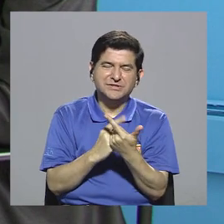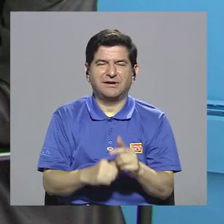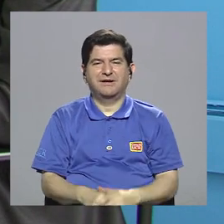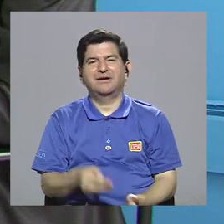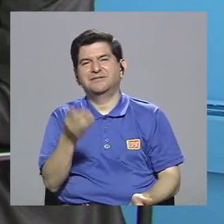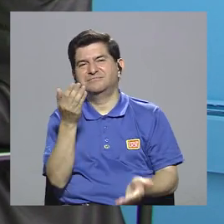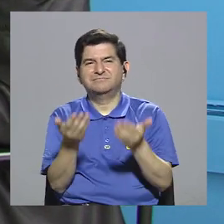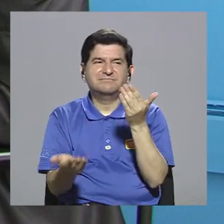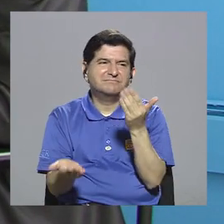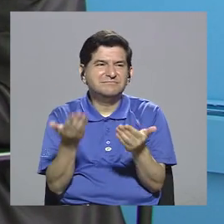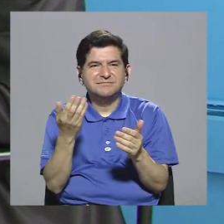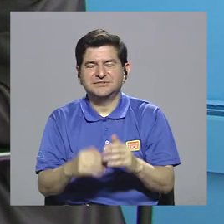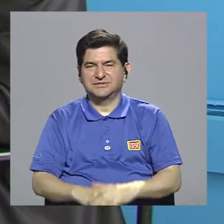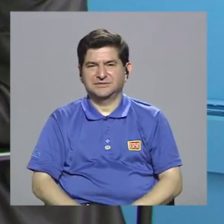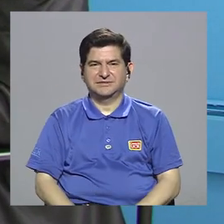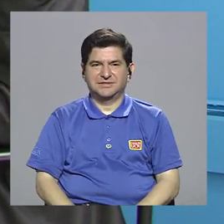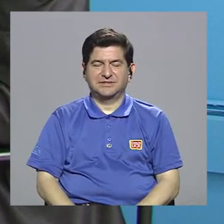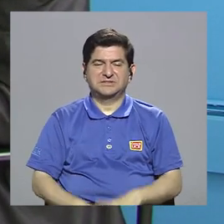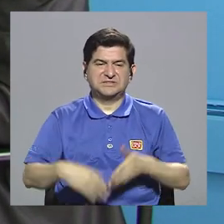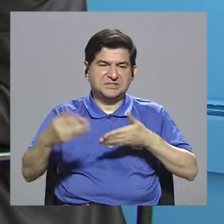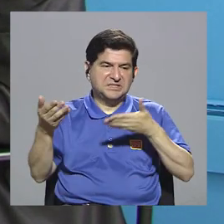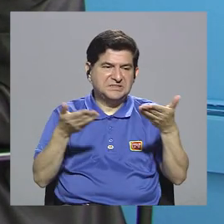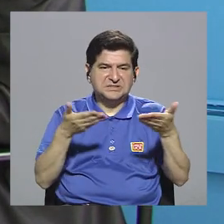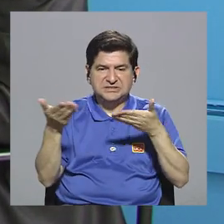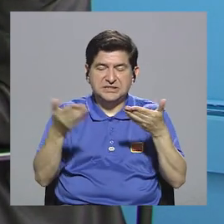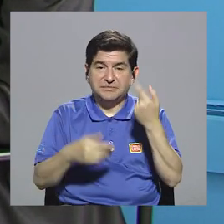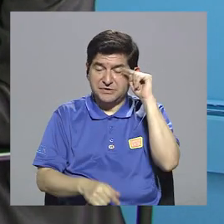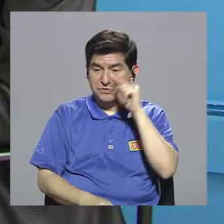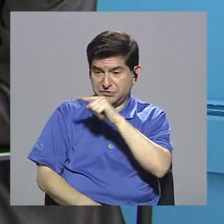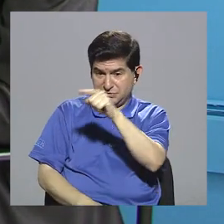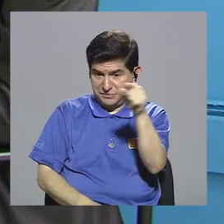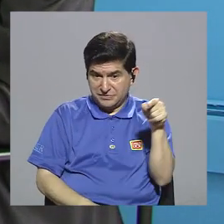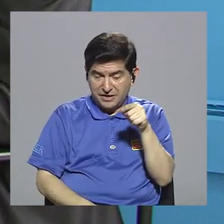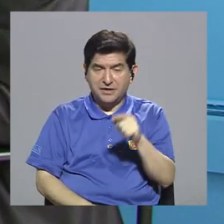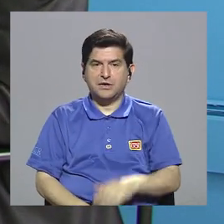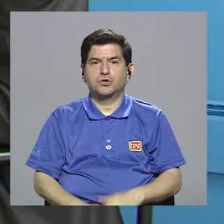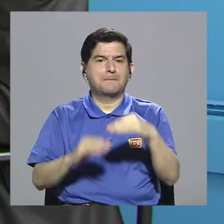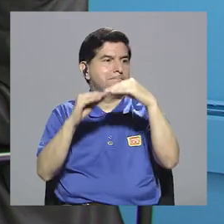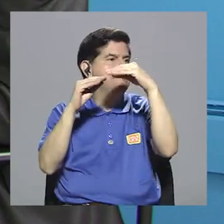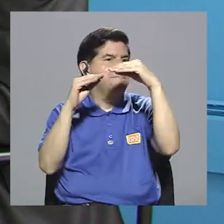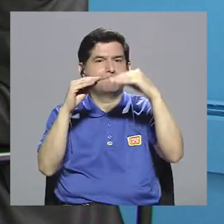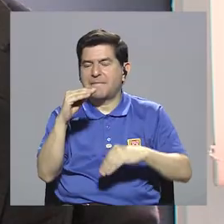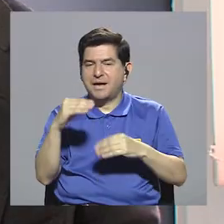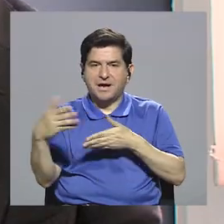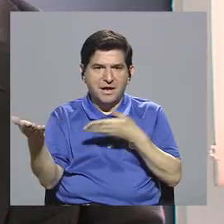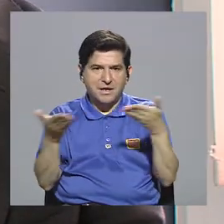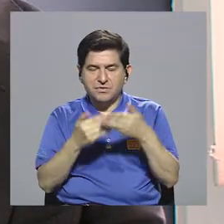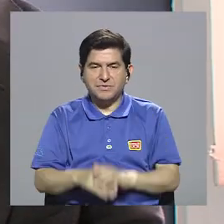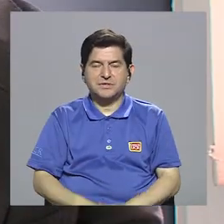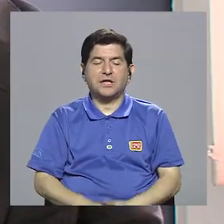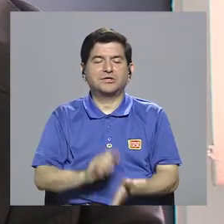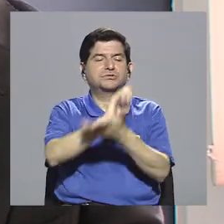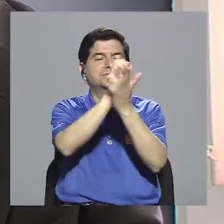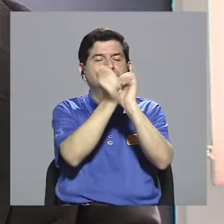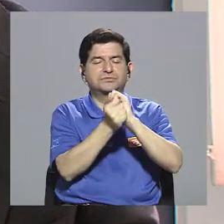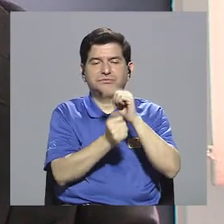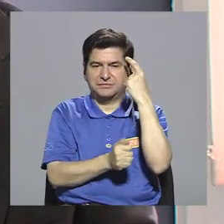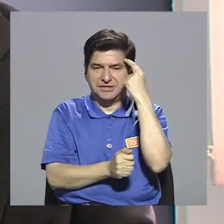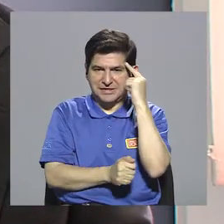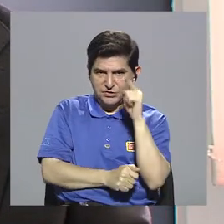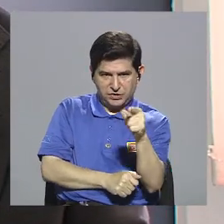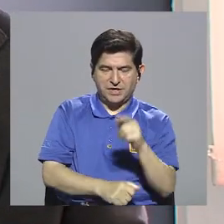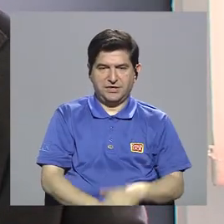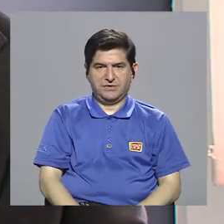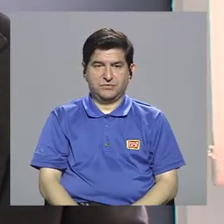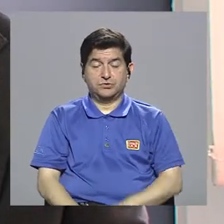en un servicio para ellos y menos en servicios adaptados para ellos en el cual todos participen y